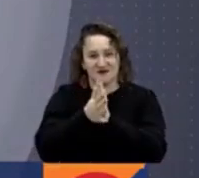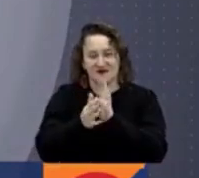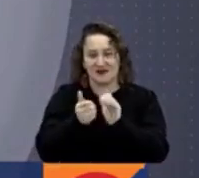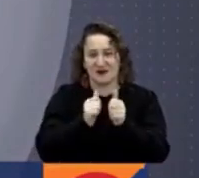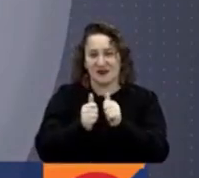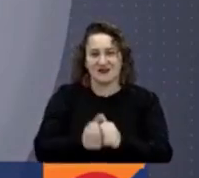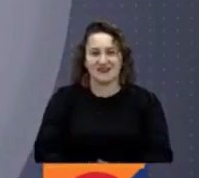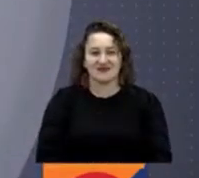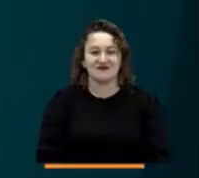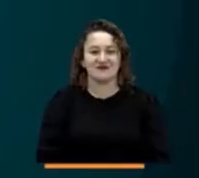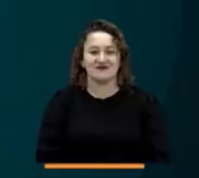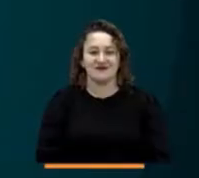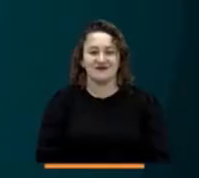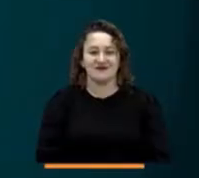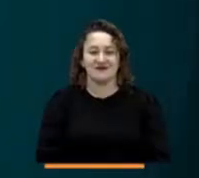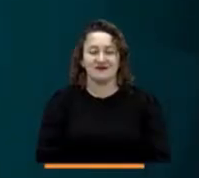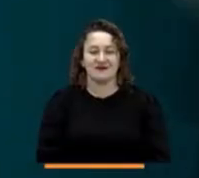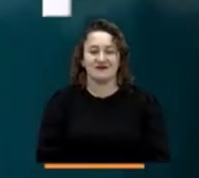deportiva.